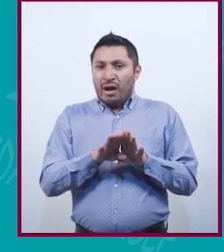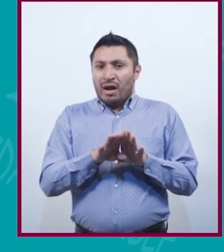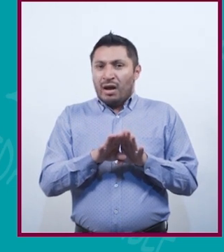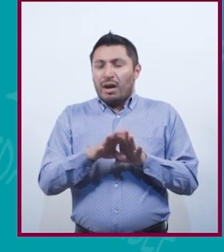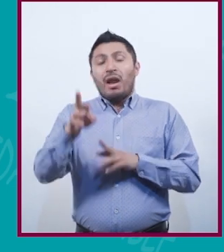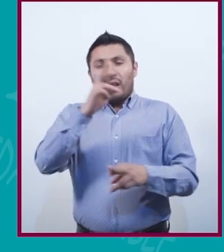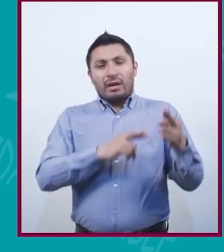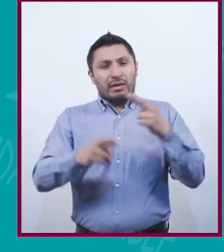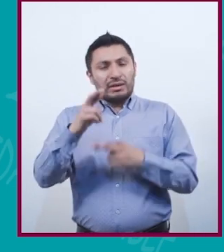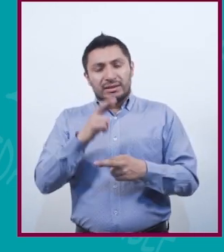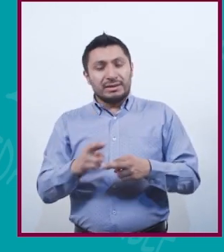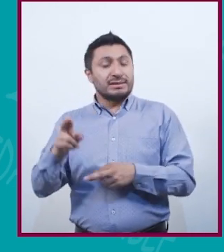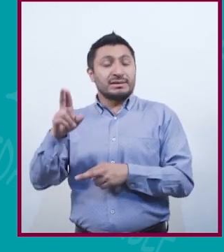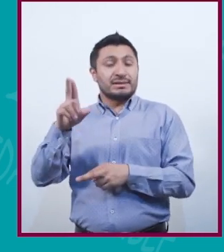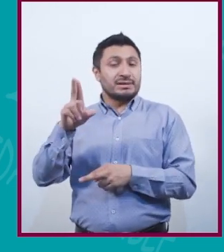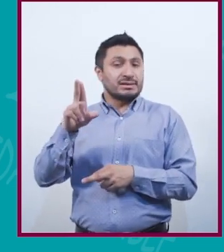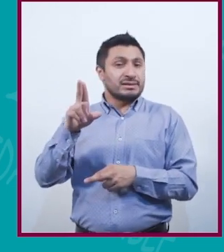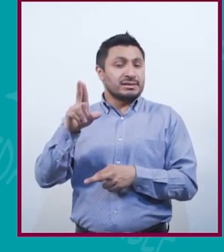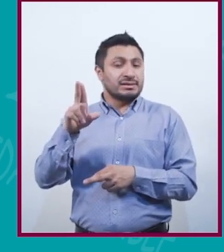retorno,